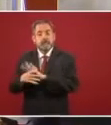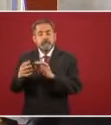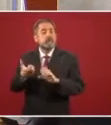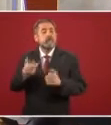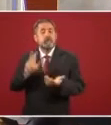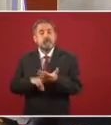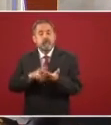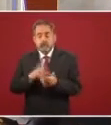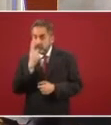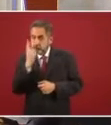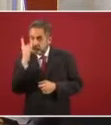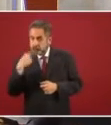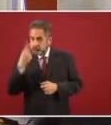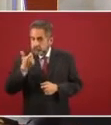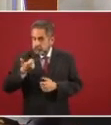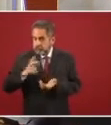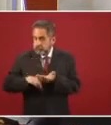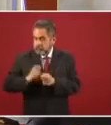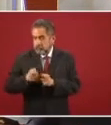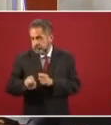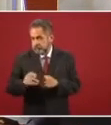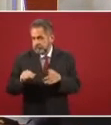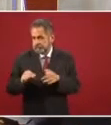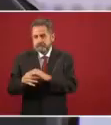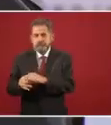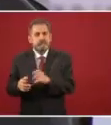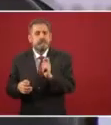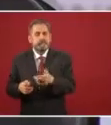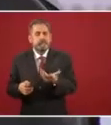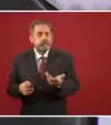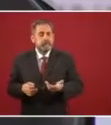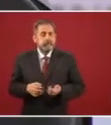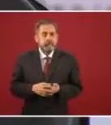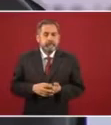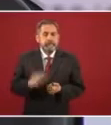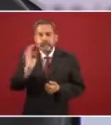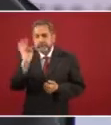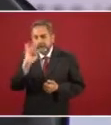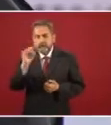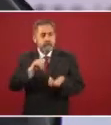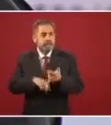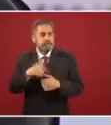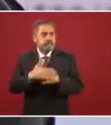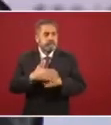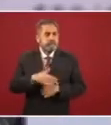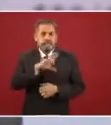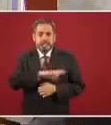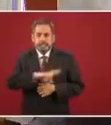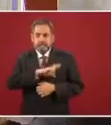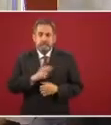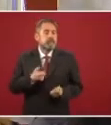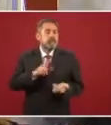costo por hora. Esto va directamente vinculado a, en caso de hacer las rentas del